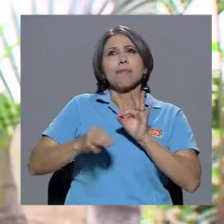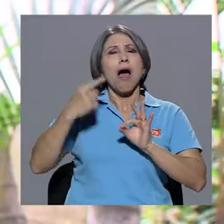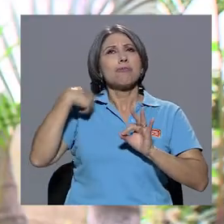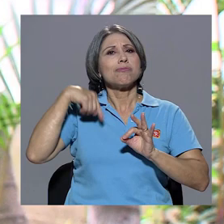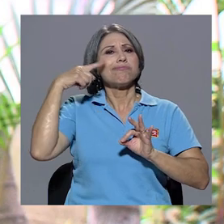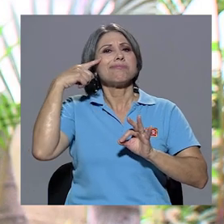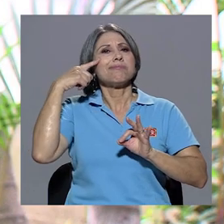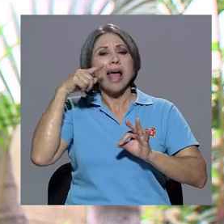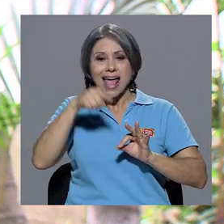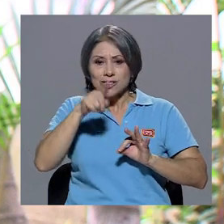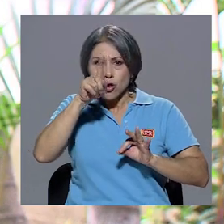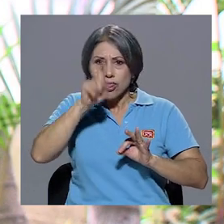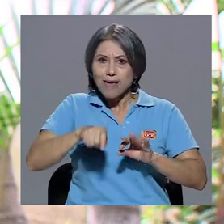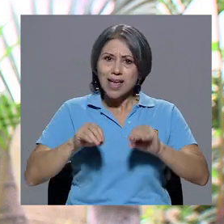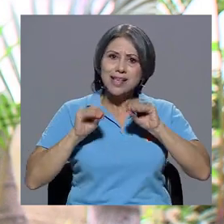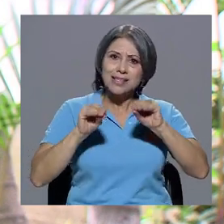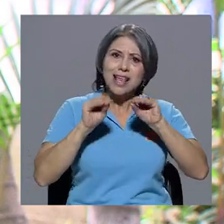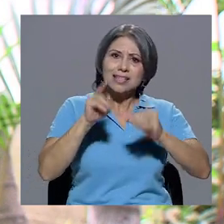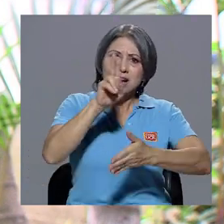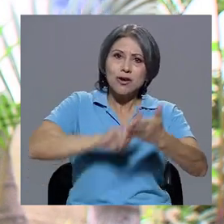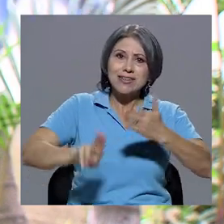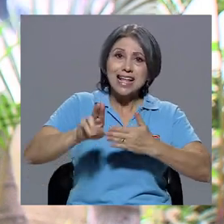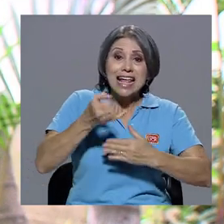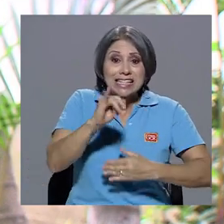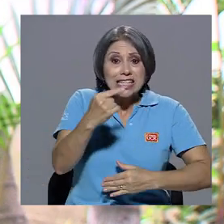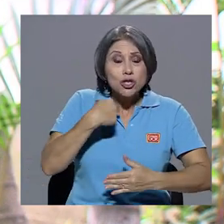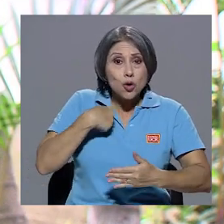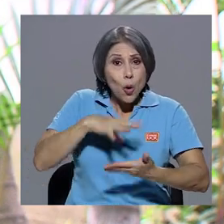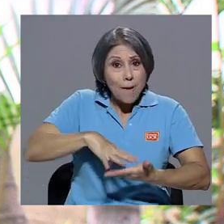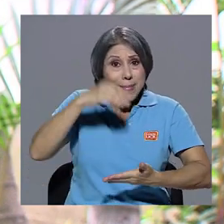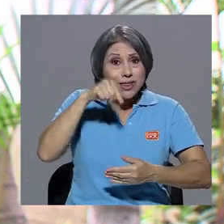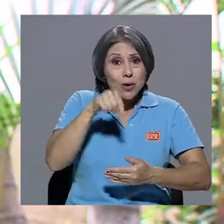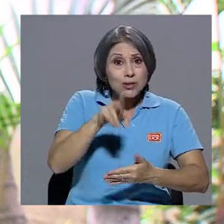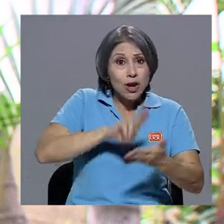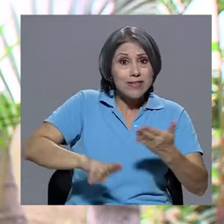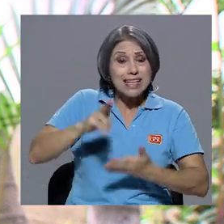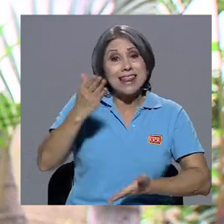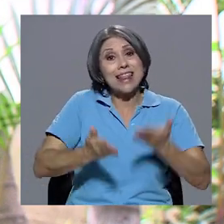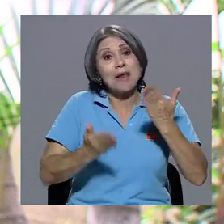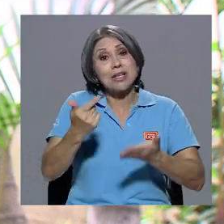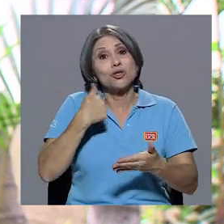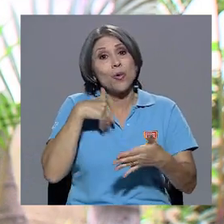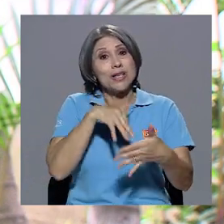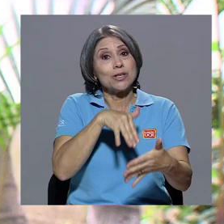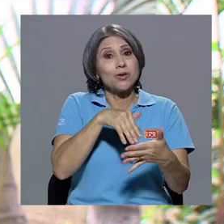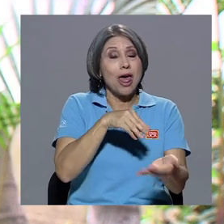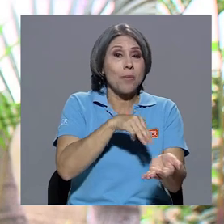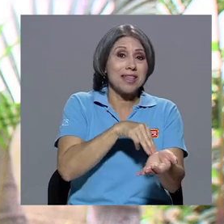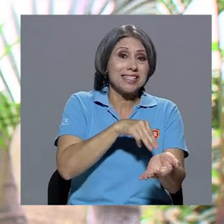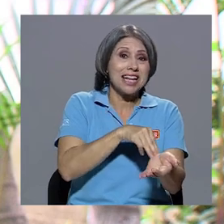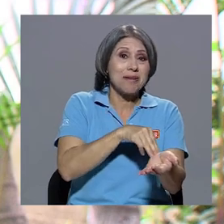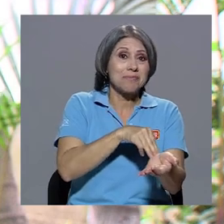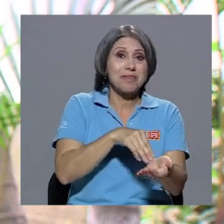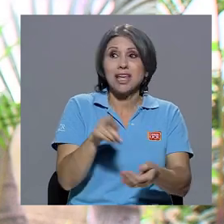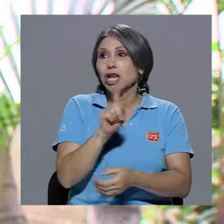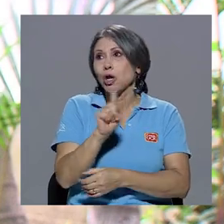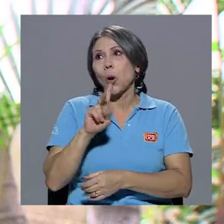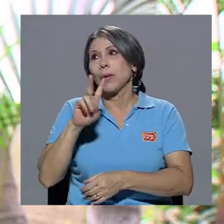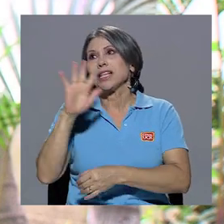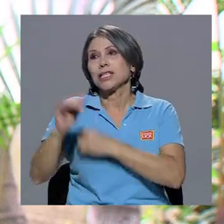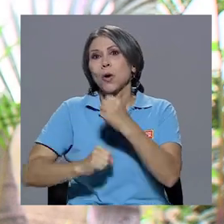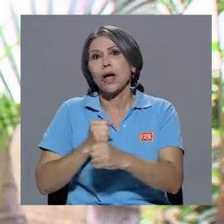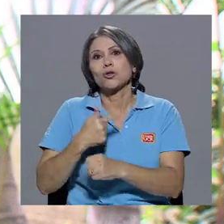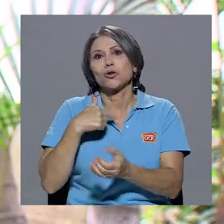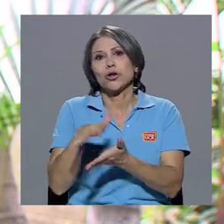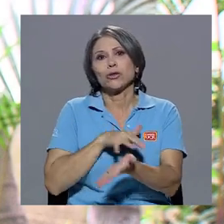y decir, esto debería enseñarse en la universidad. Si yo hubiese aprendido esto en la universidad, tal vez hubiese estudiado medicina y a los 25 años no estaba